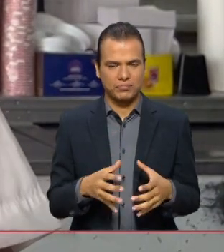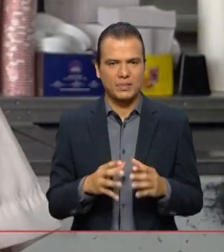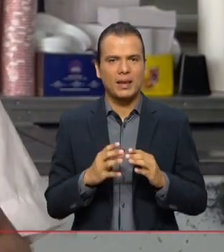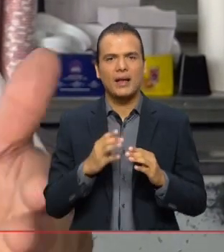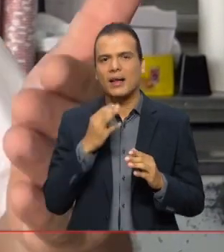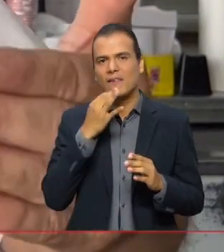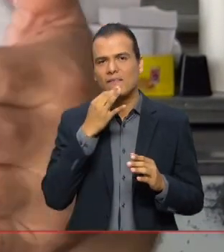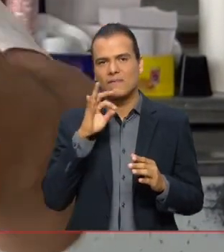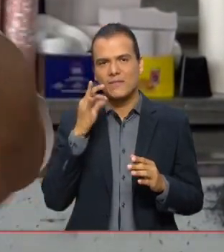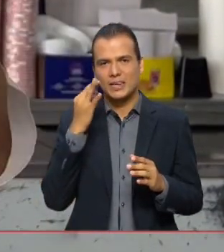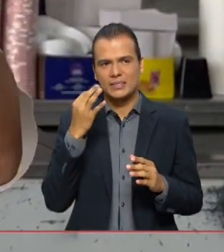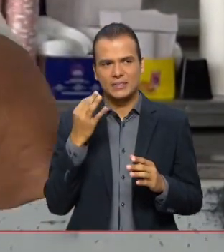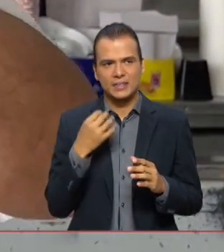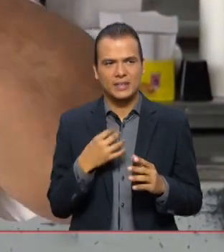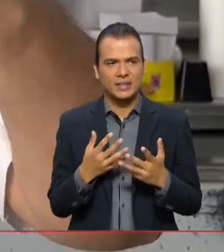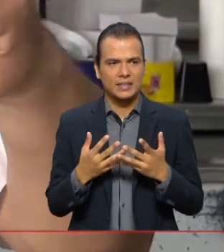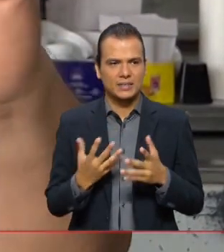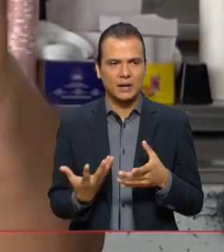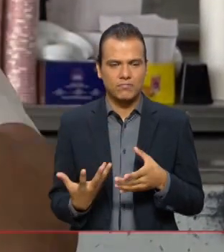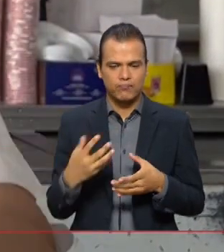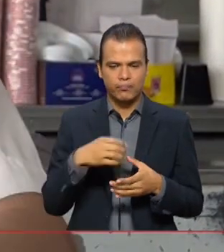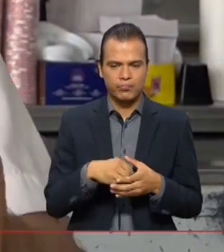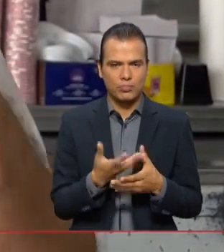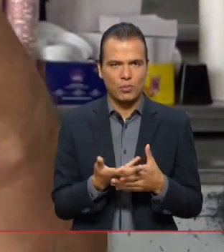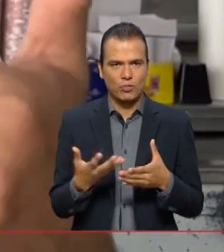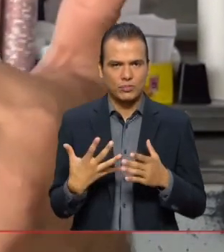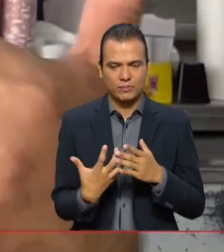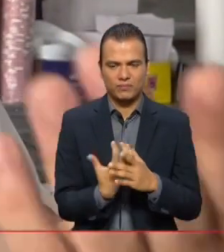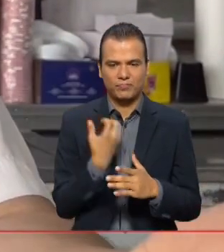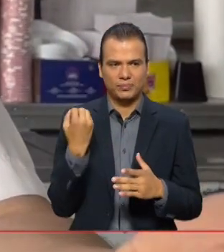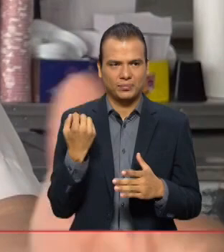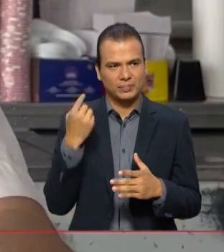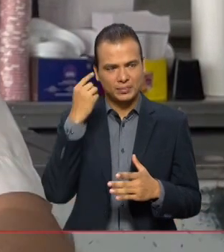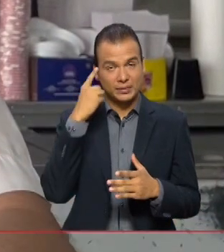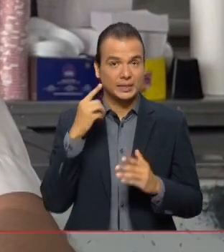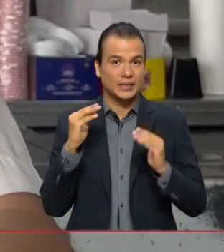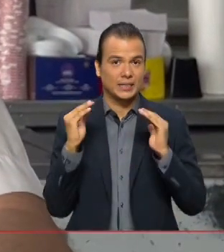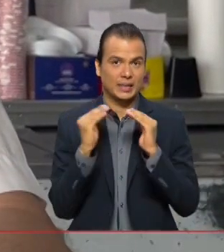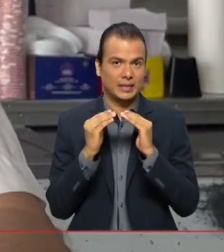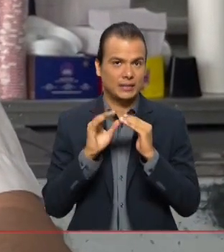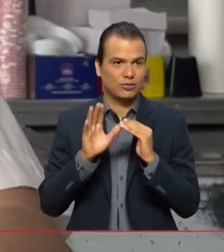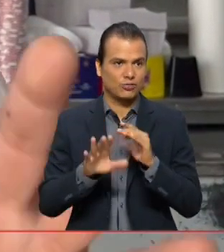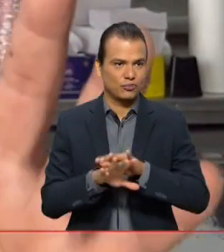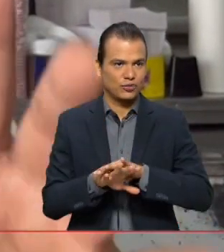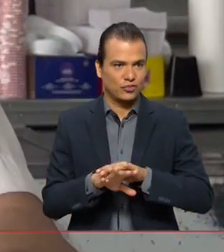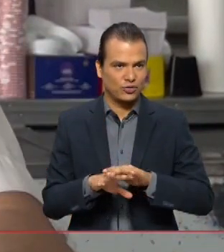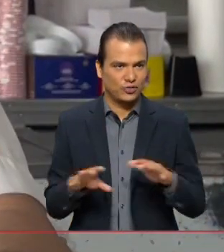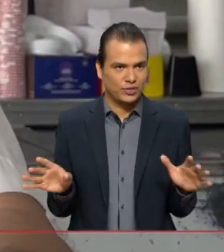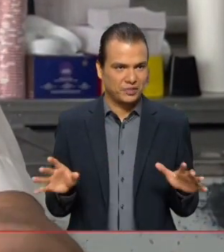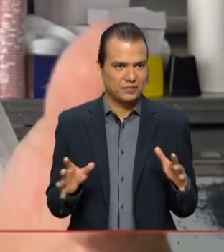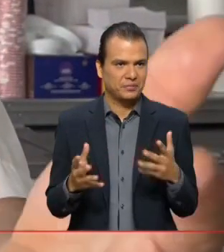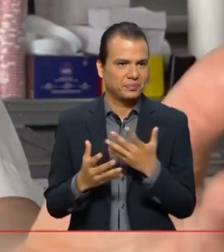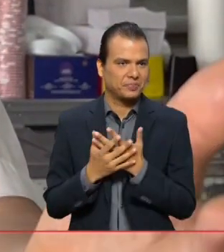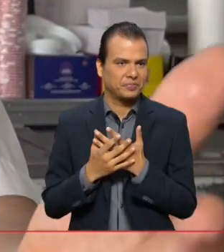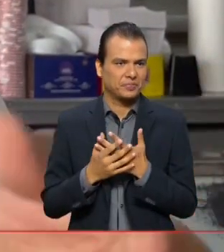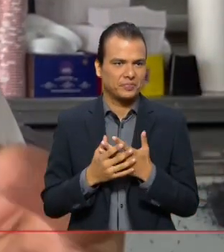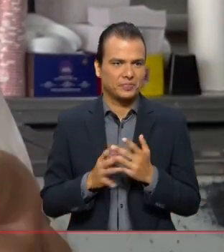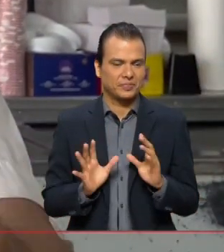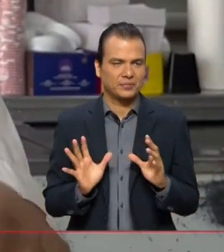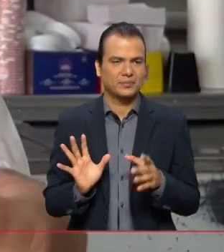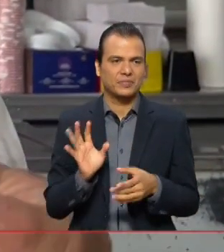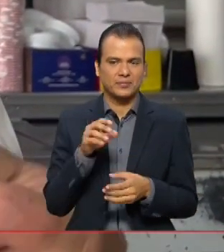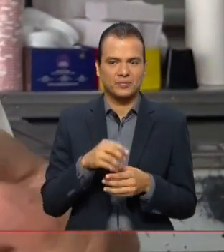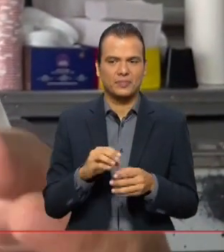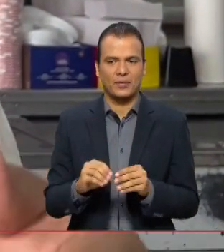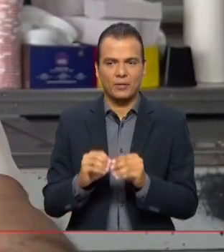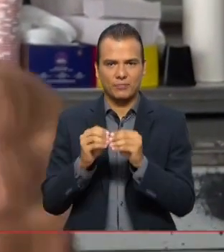redondo, le quité todo lo de adentro y me imaginé que esa era la casita. Ya hice los